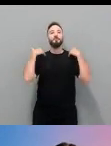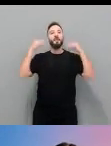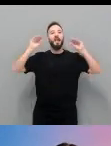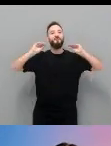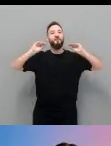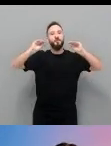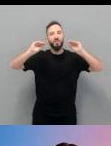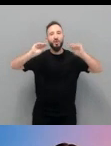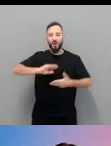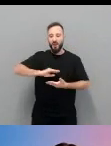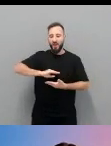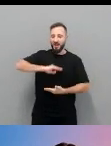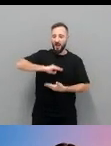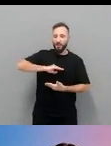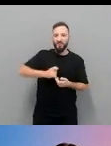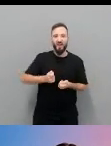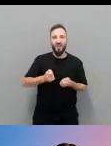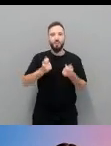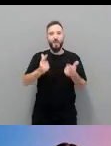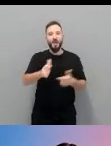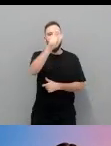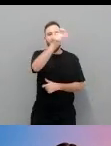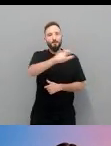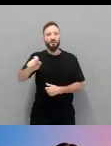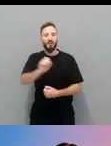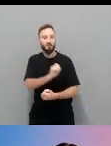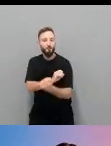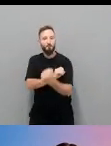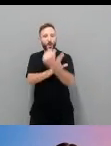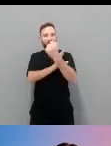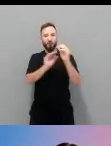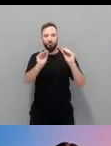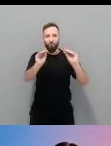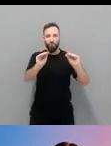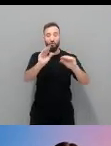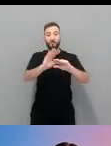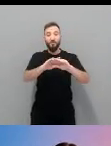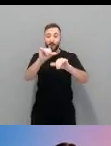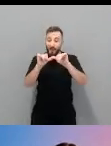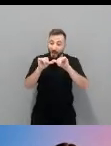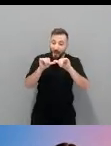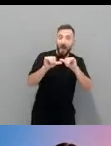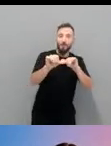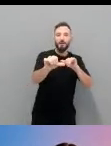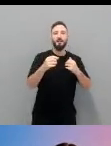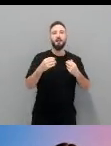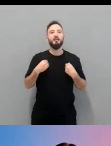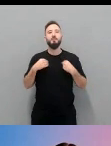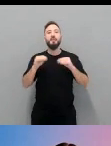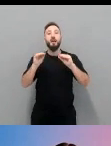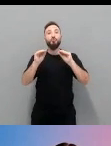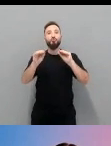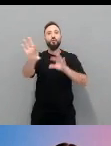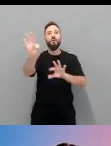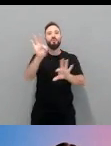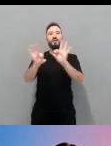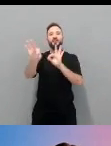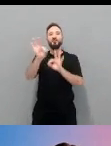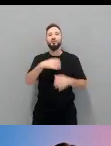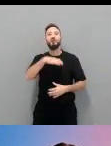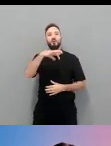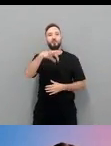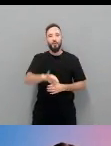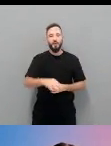capacitar, de empoderar a las personas para que sean ellas las que tomen las riendas activas de su vida.